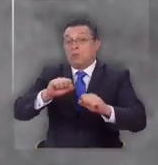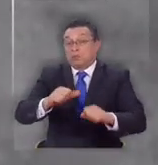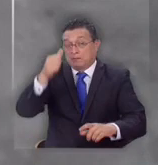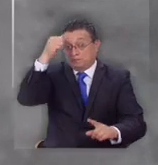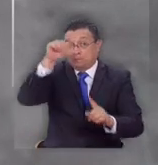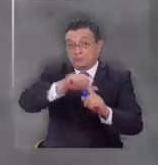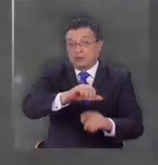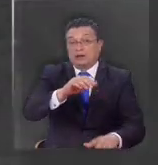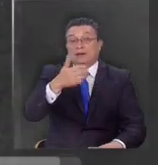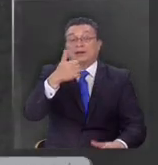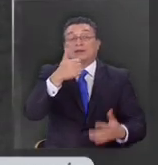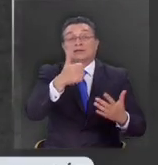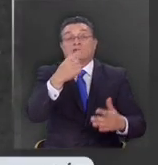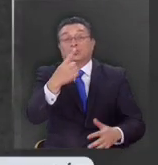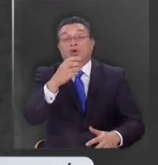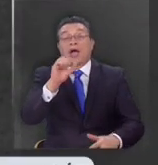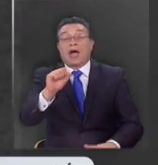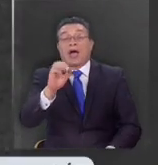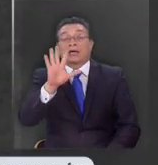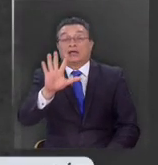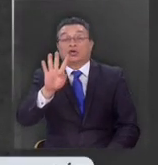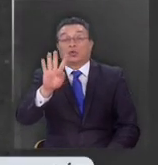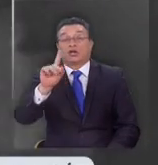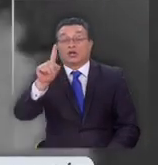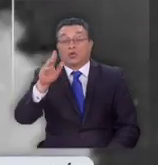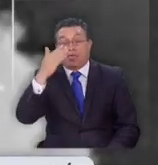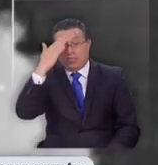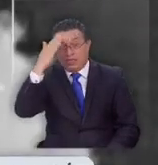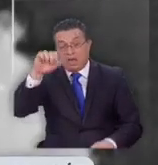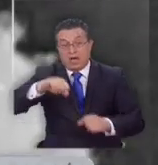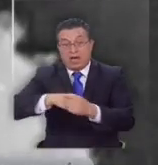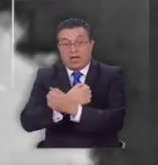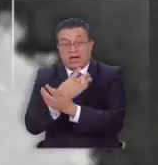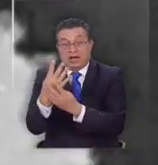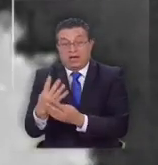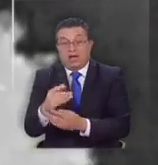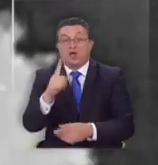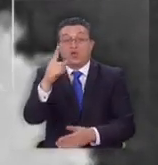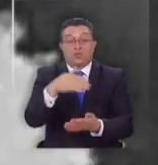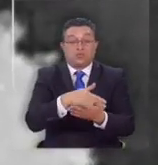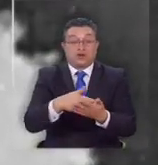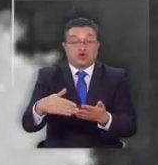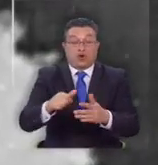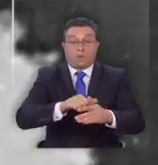61 y 541 días de presidio y multas de hasta 1 millón de pesos.